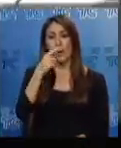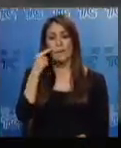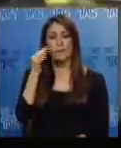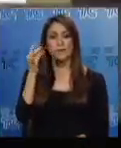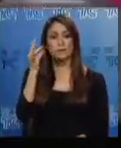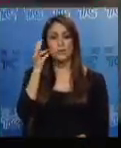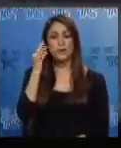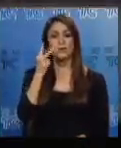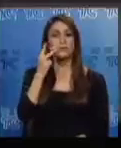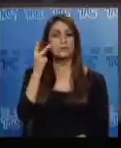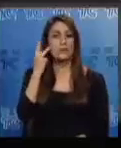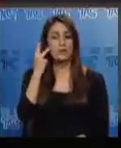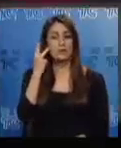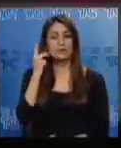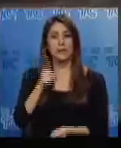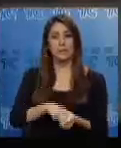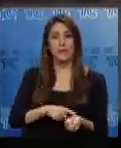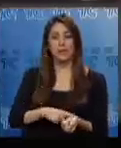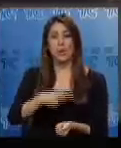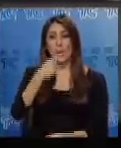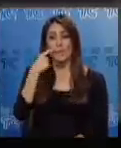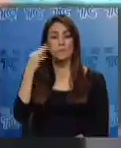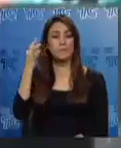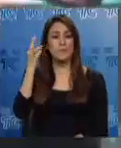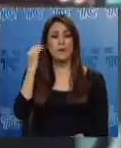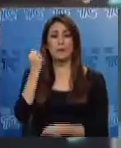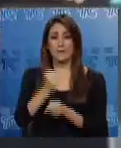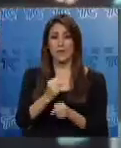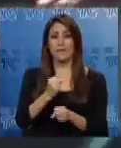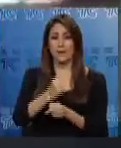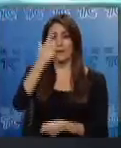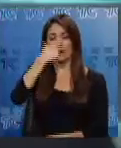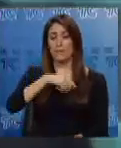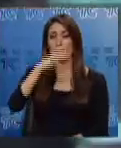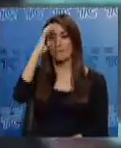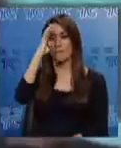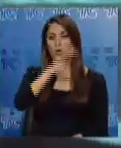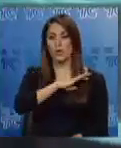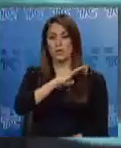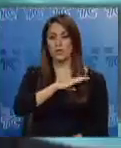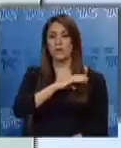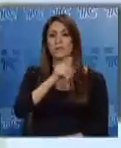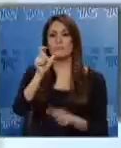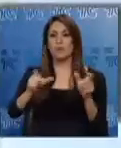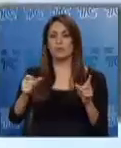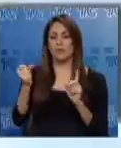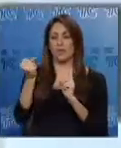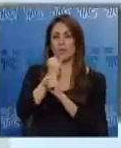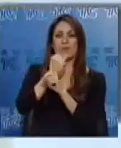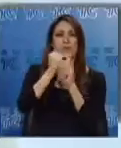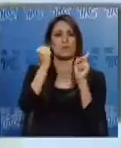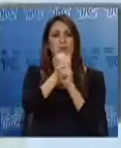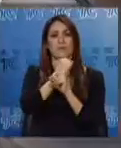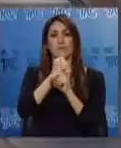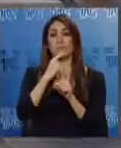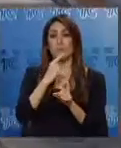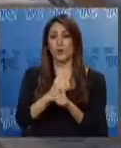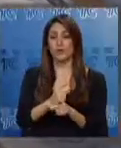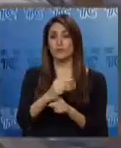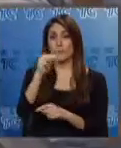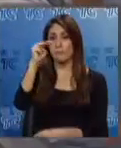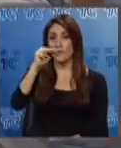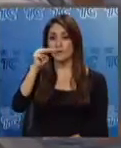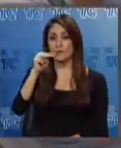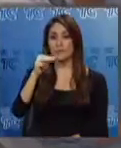padres madres hermanas y hermanos que laboran en esta profesión han quedado las secuelas y por ello Este martes una delegación